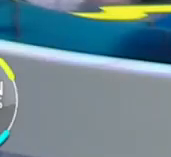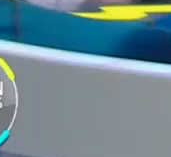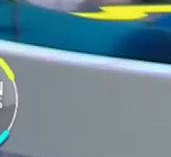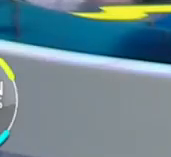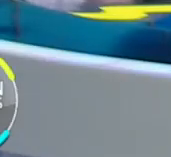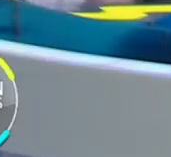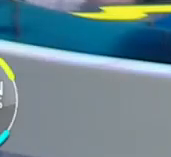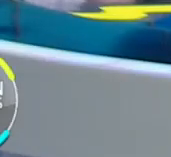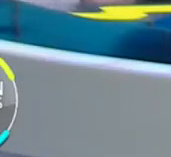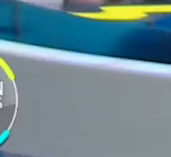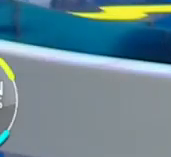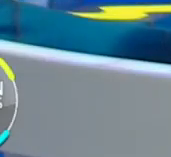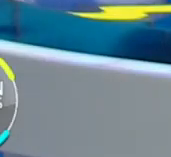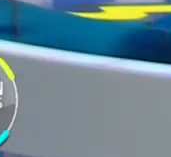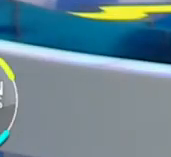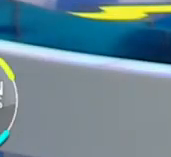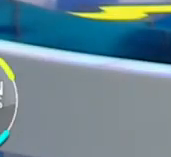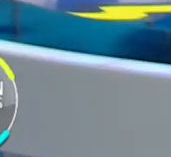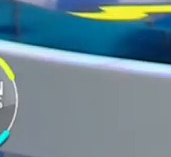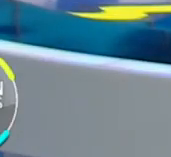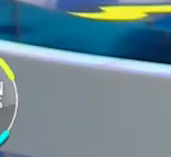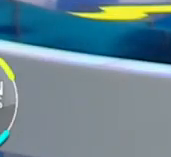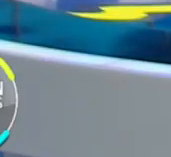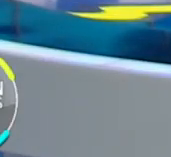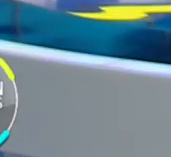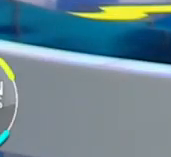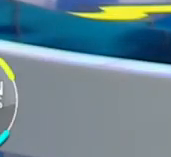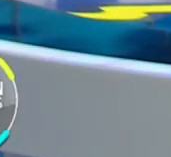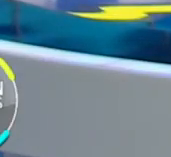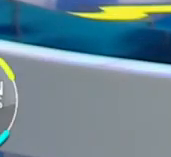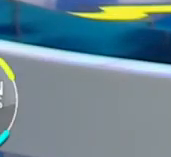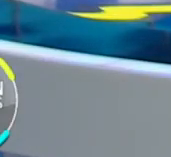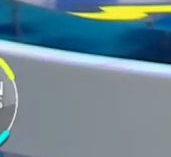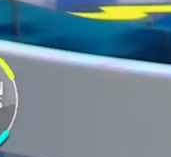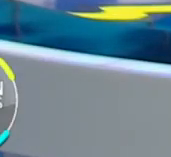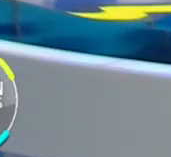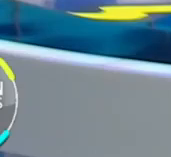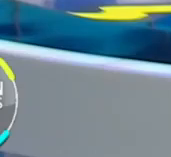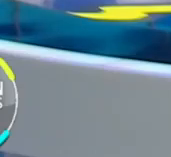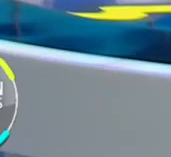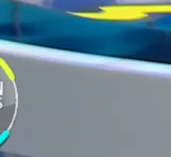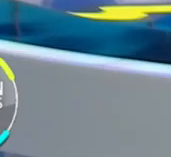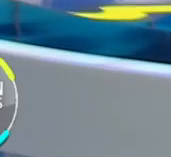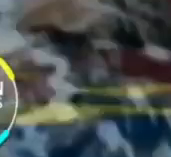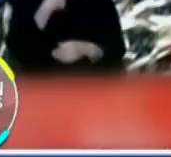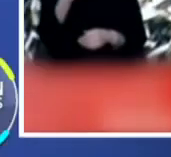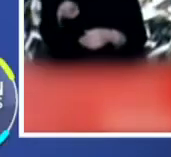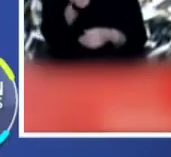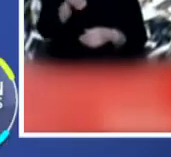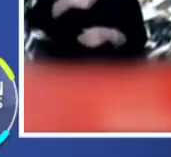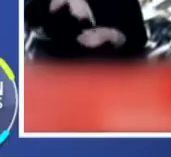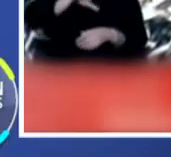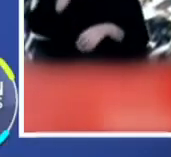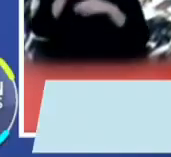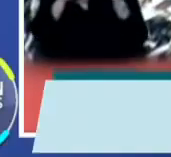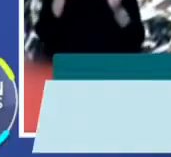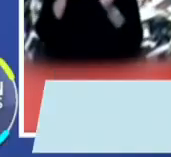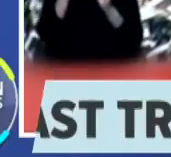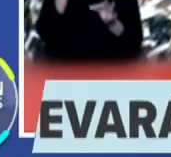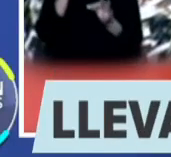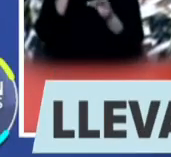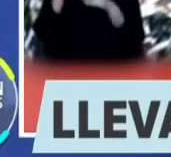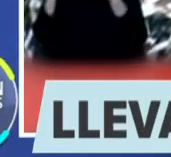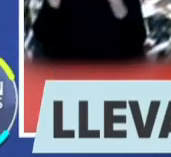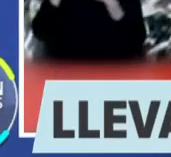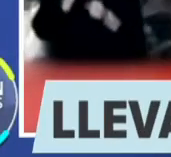y miren los senadores se oposición anunciaron que acudirán a la suprema corte para que las reformas que avaló morena el fin de semana se han declarado inconstitucionales los